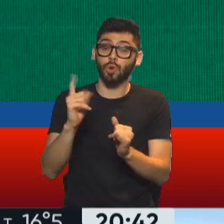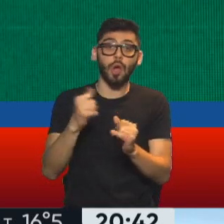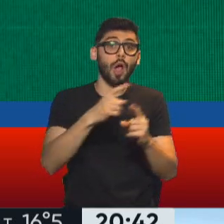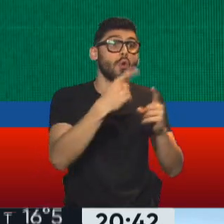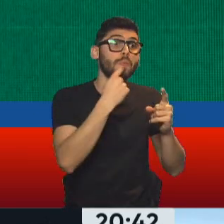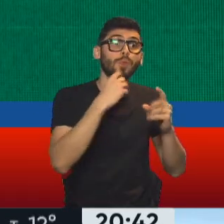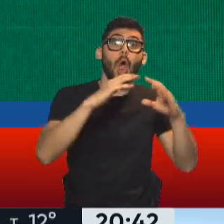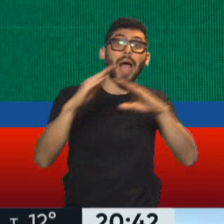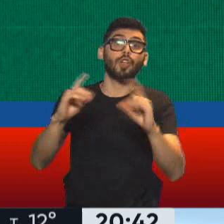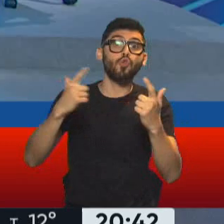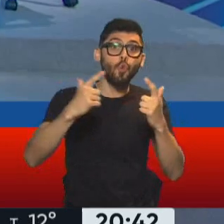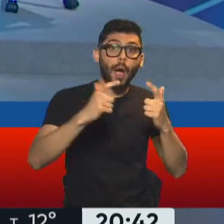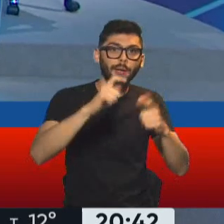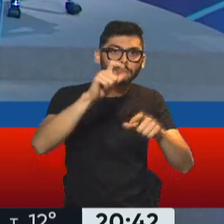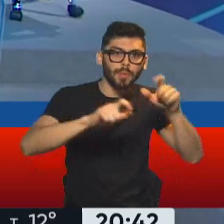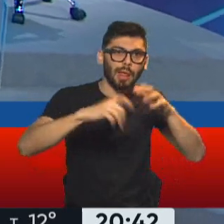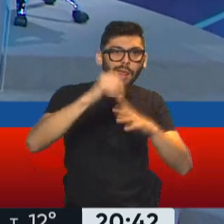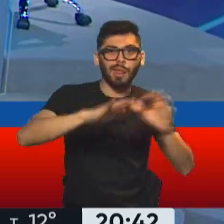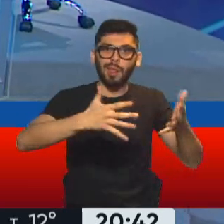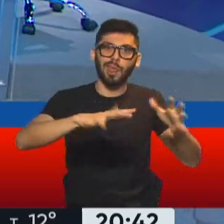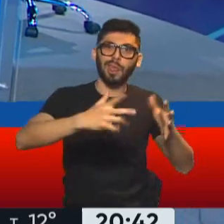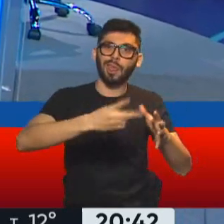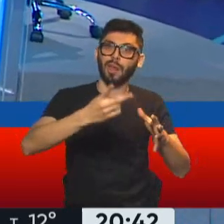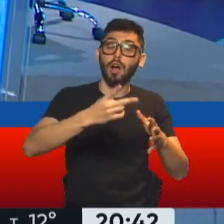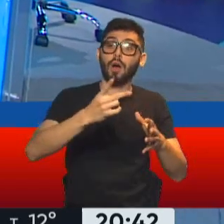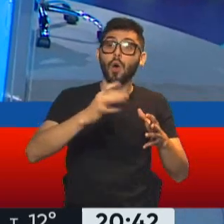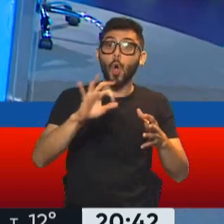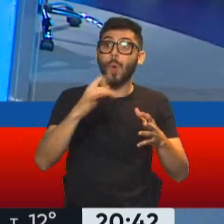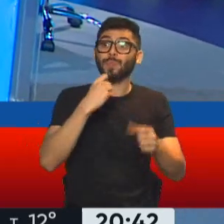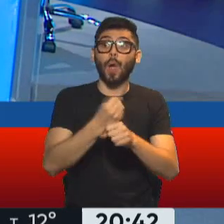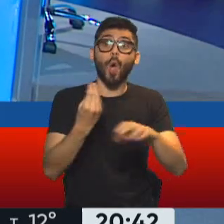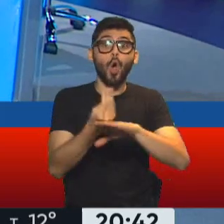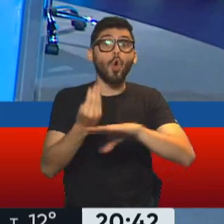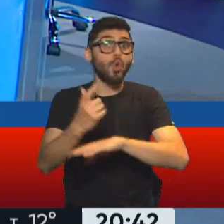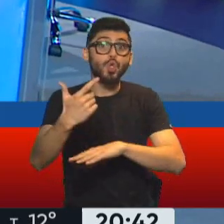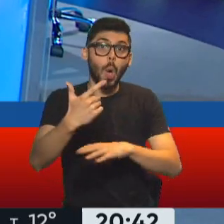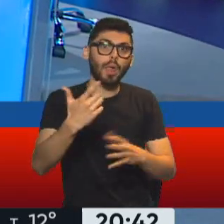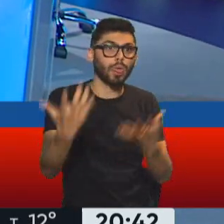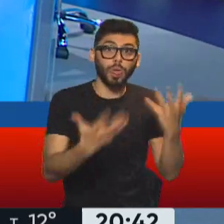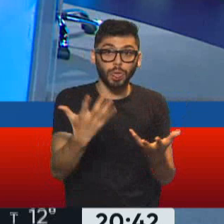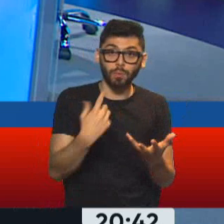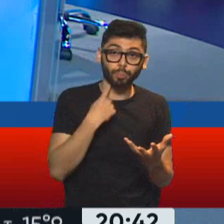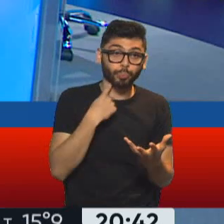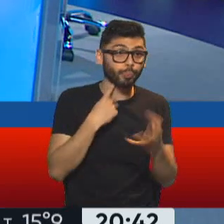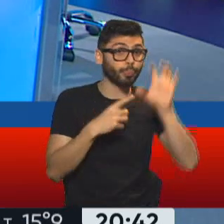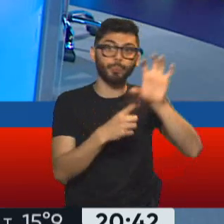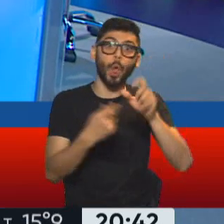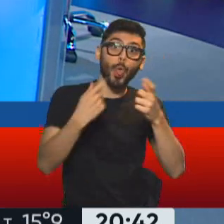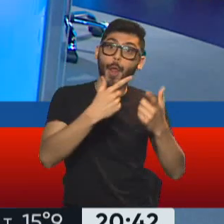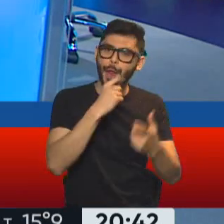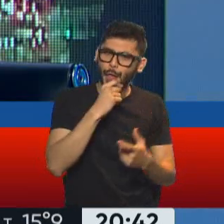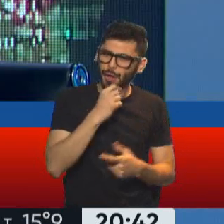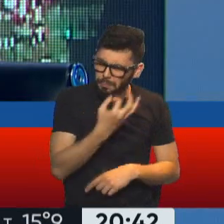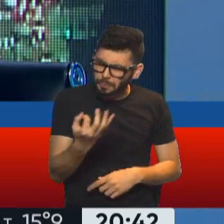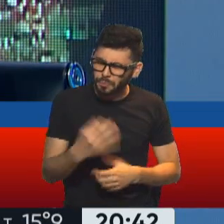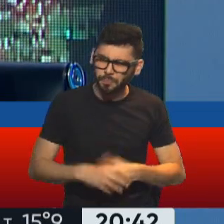de viviendas, por ejemplo, o ante la falta de empleo para mucha gente que dependía justamente de la obra pública. Sí,